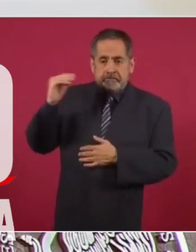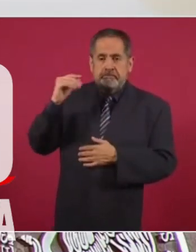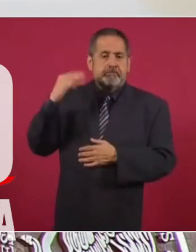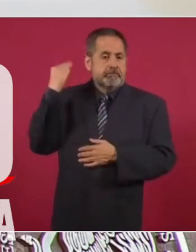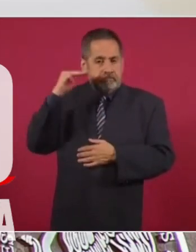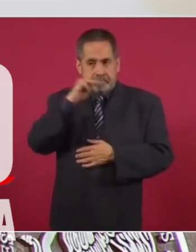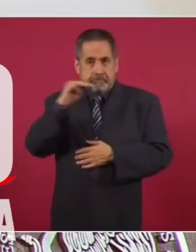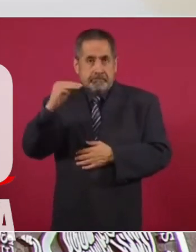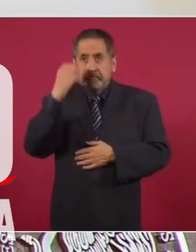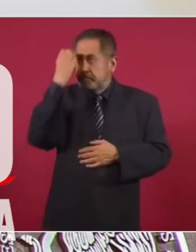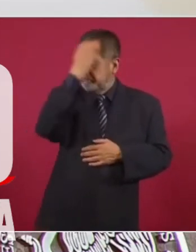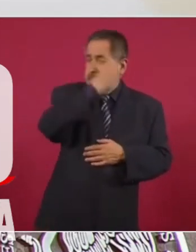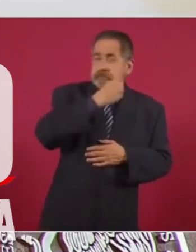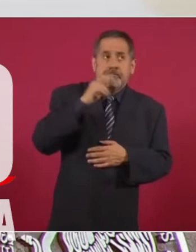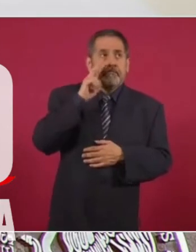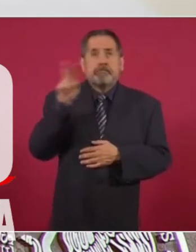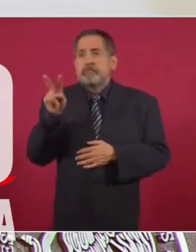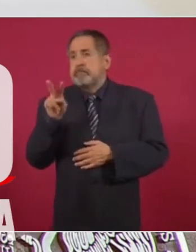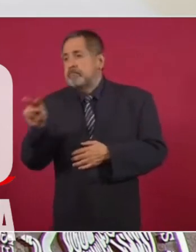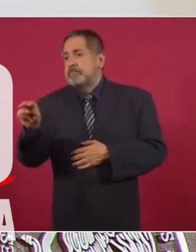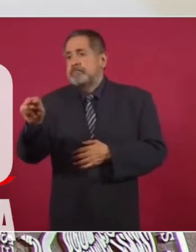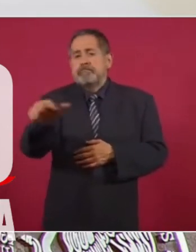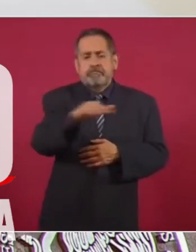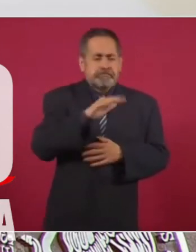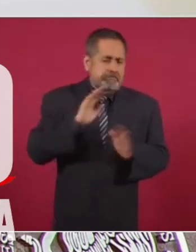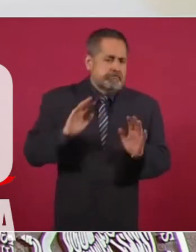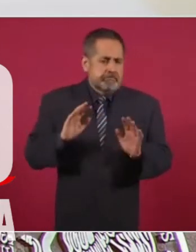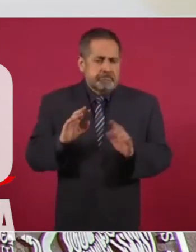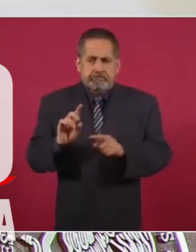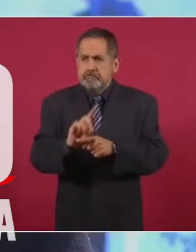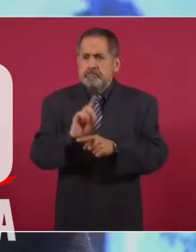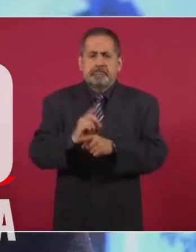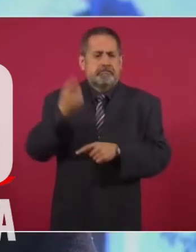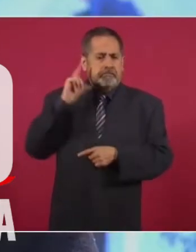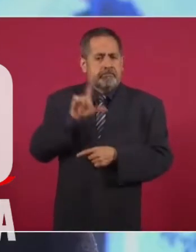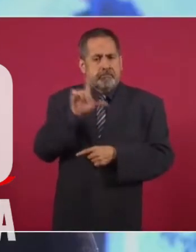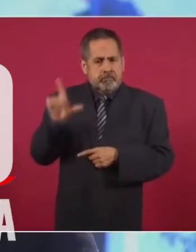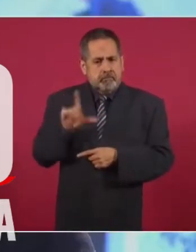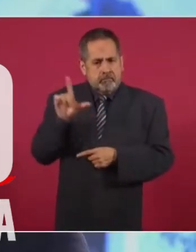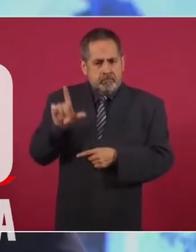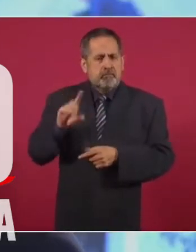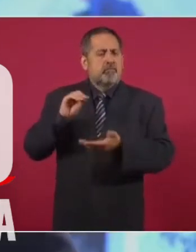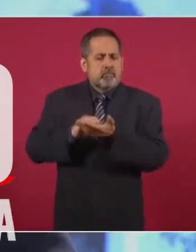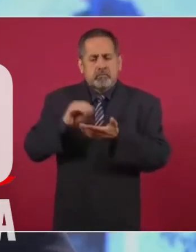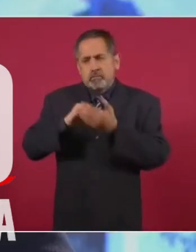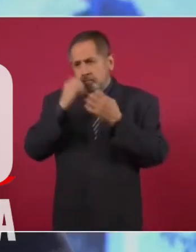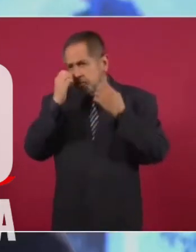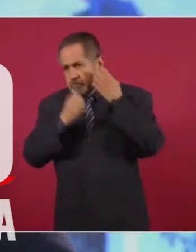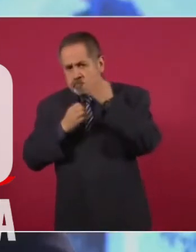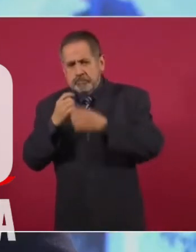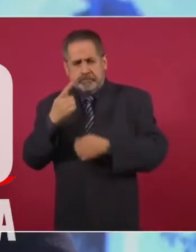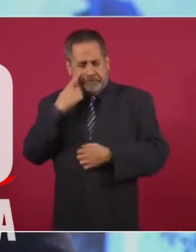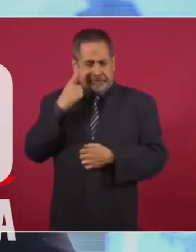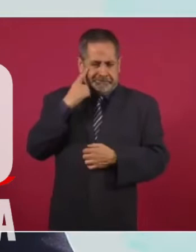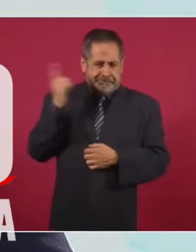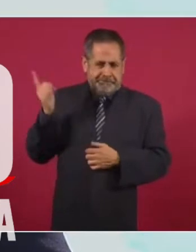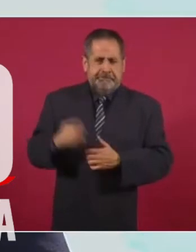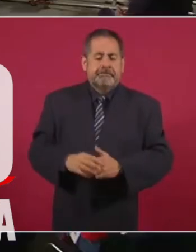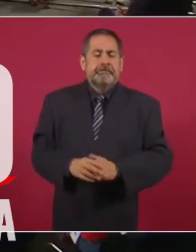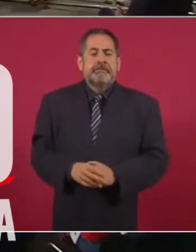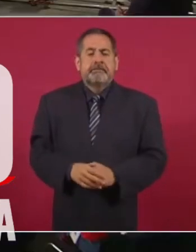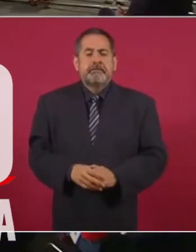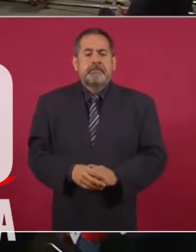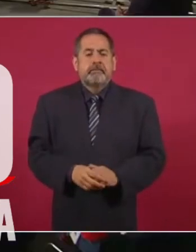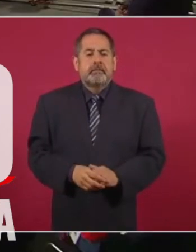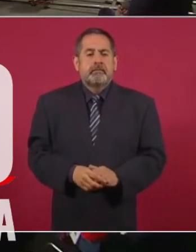Michoacán como lo hemos establecido desde el pasado lunes si pasamos al mapa si son muy